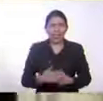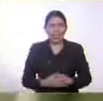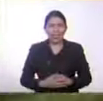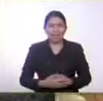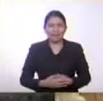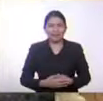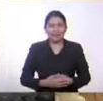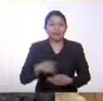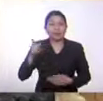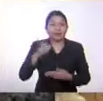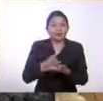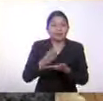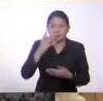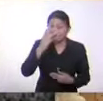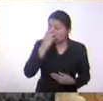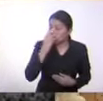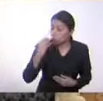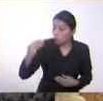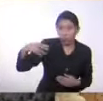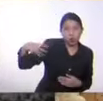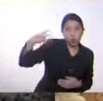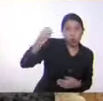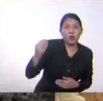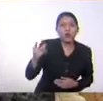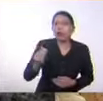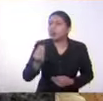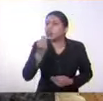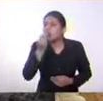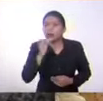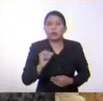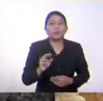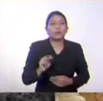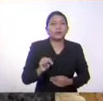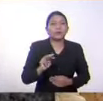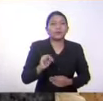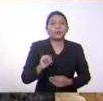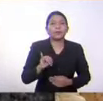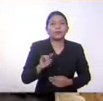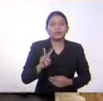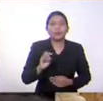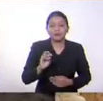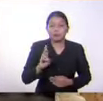El coatí es un animal omnívoro, o sea que come casi de todo.